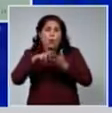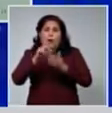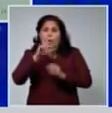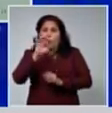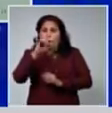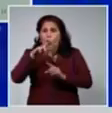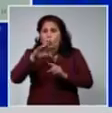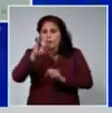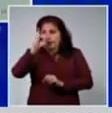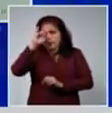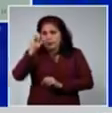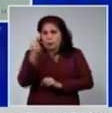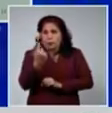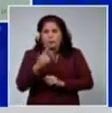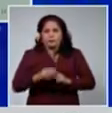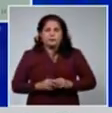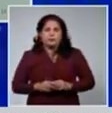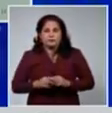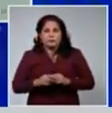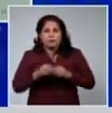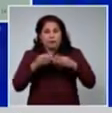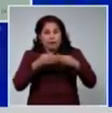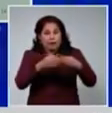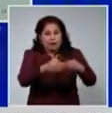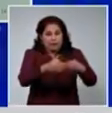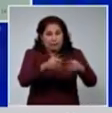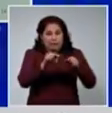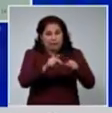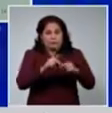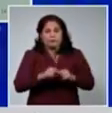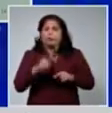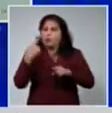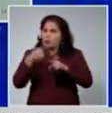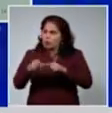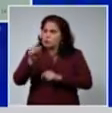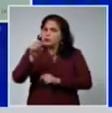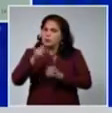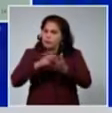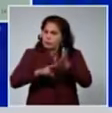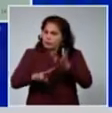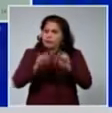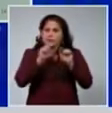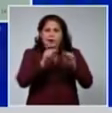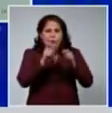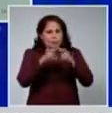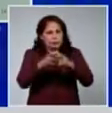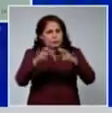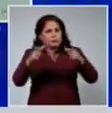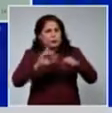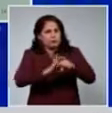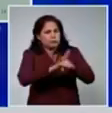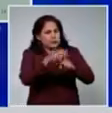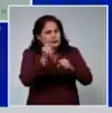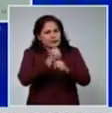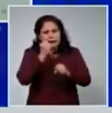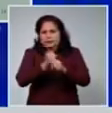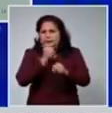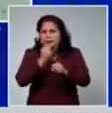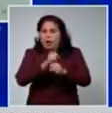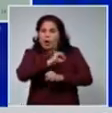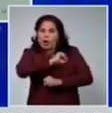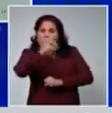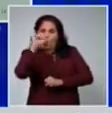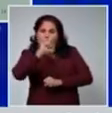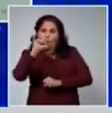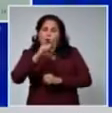día de ellos no eran otra provincia que ha tenido un intendente trabajando durante mucho